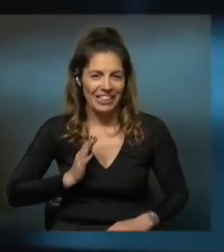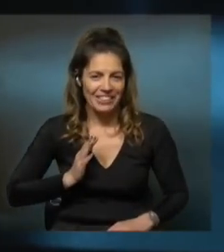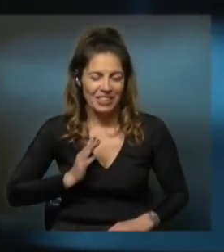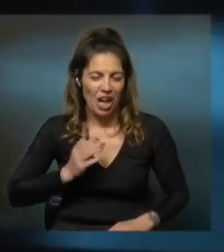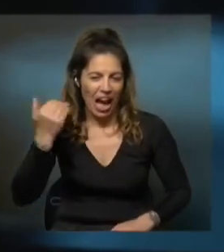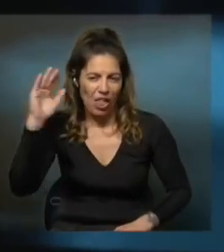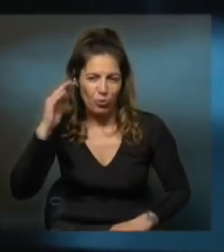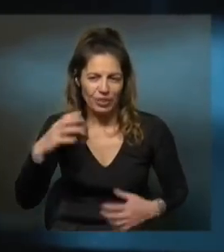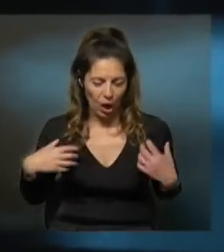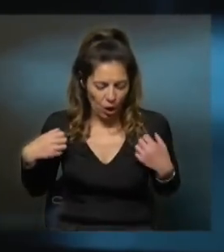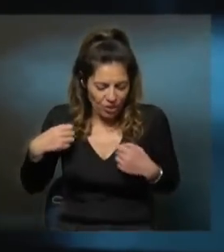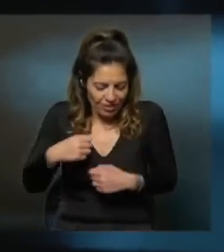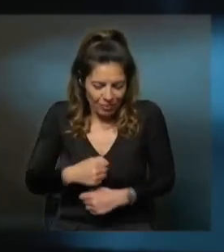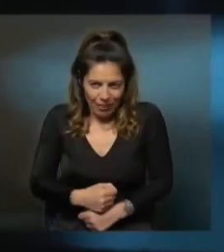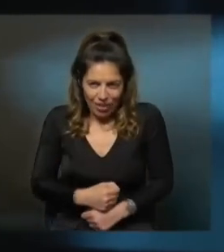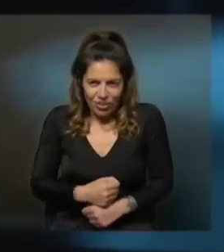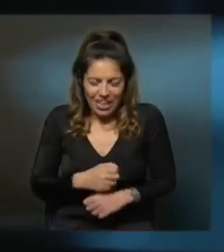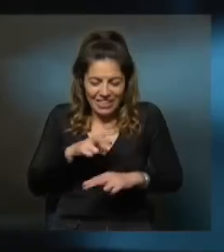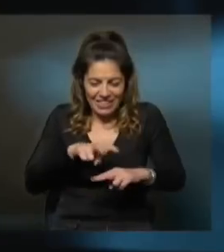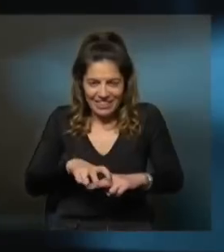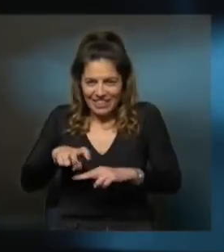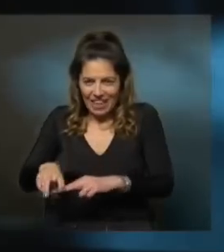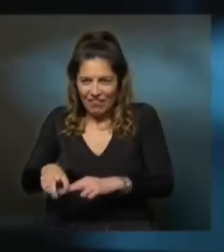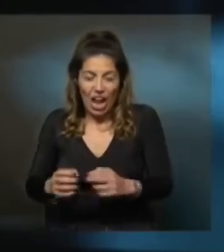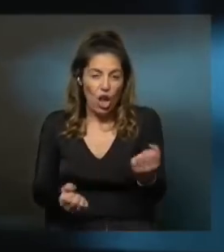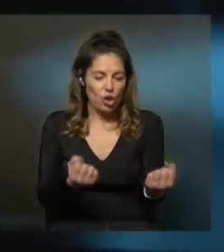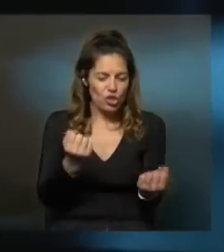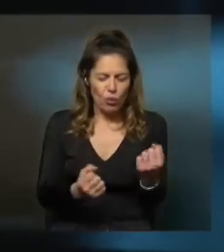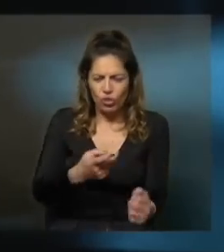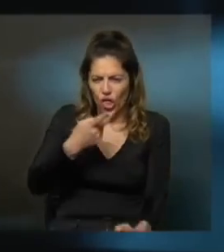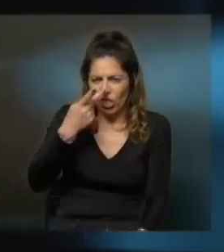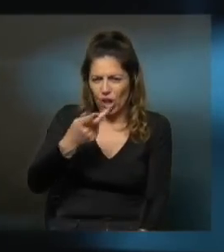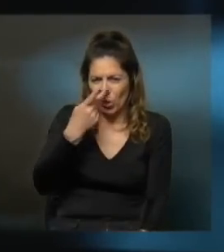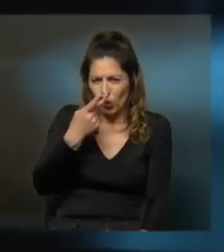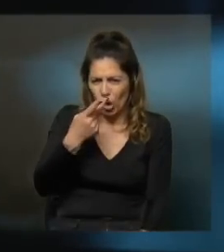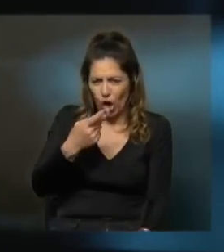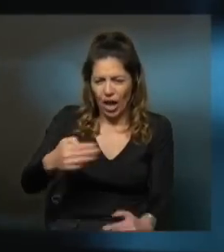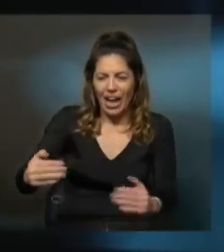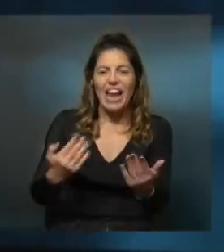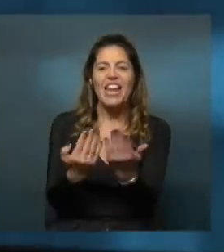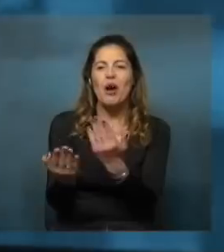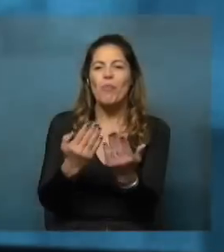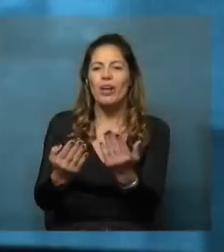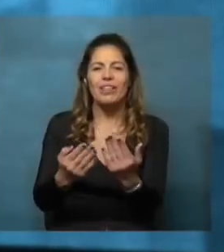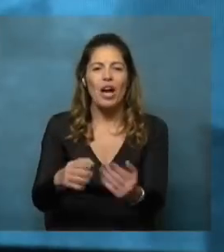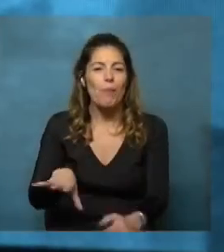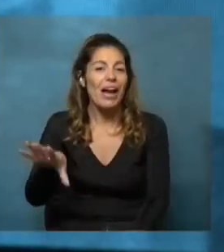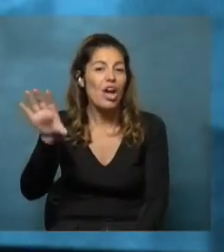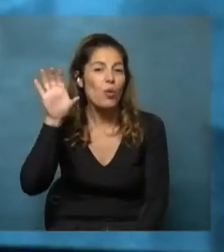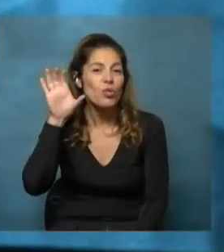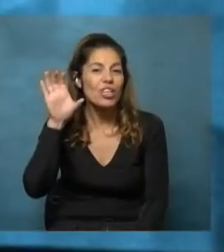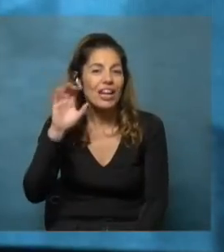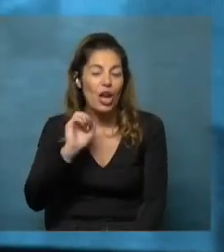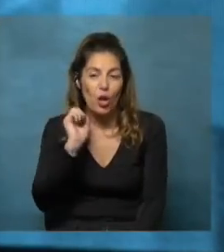las buitton las cuatro por cuatro en la puerta para escuchar los secretos que